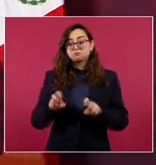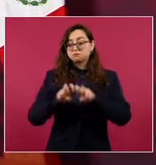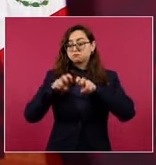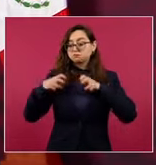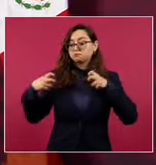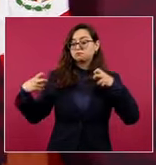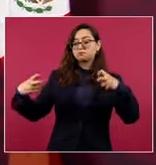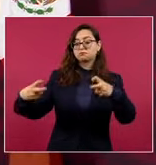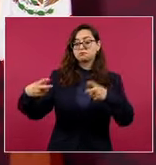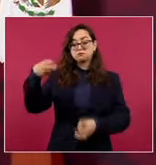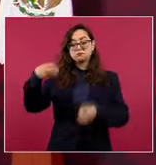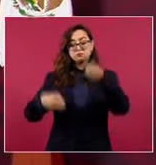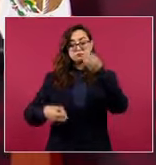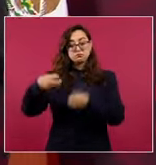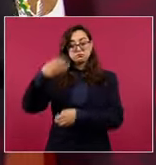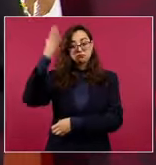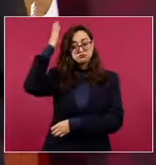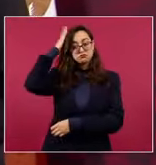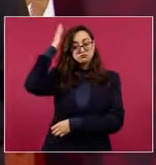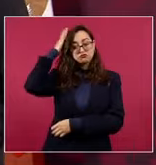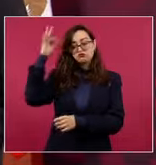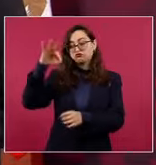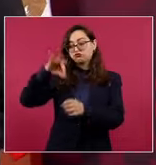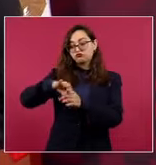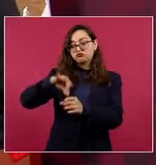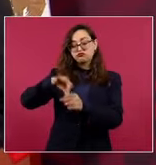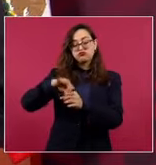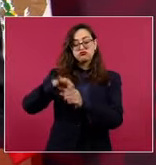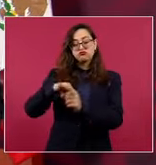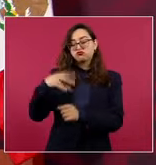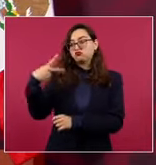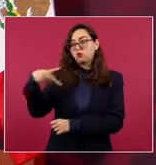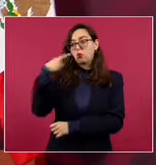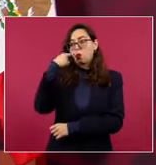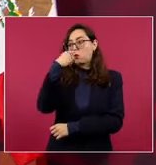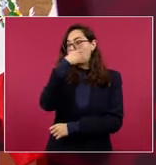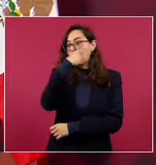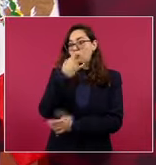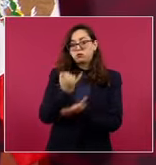ministros como lo establece el procedimiento,